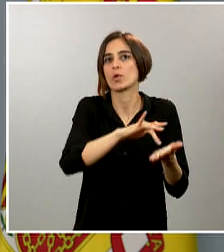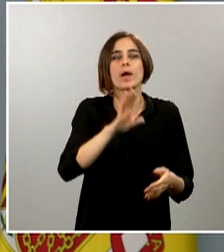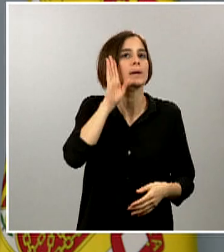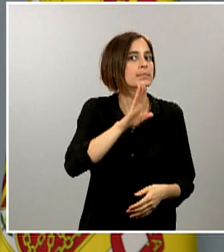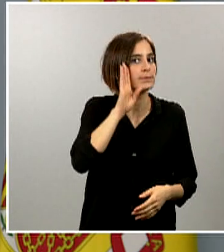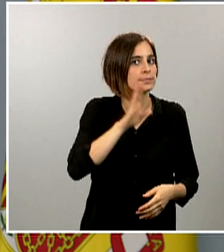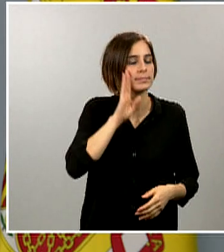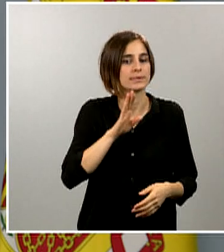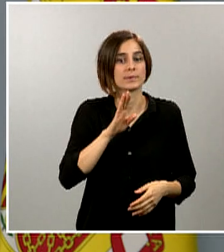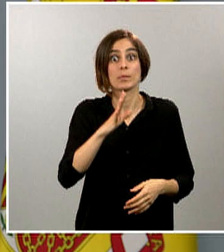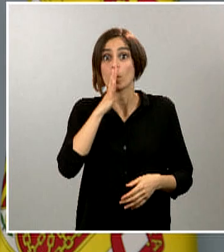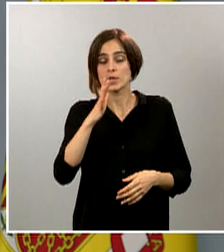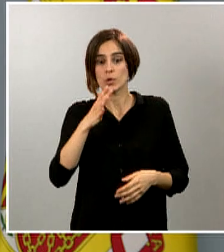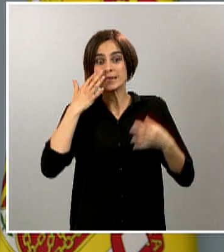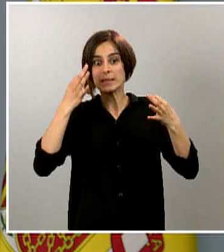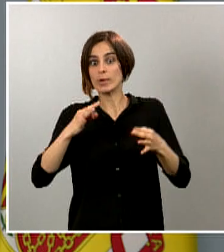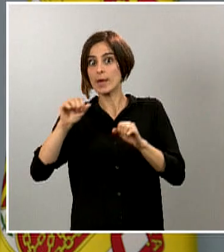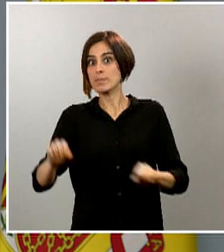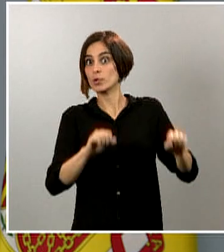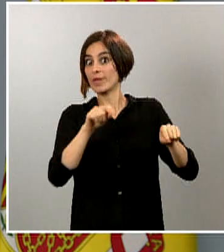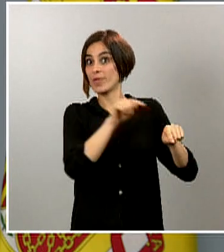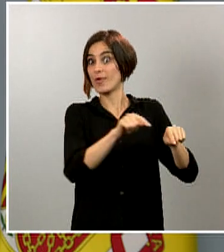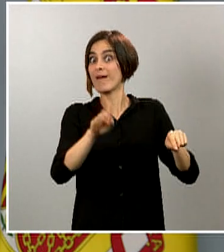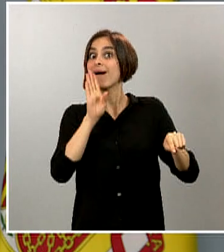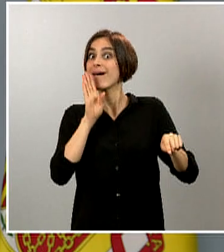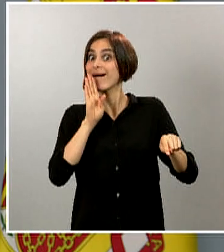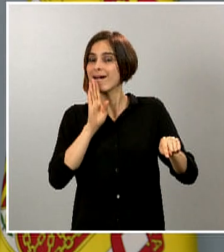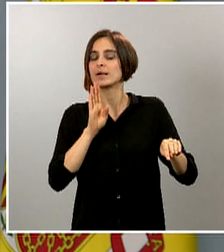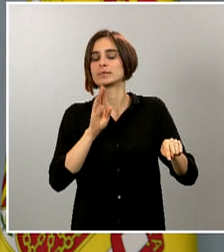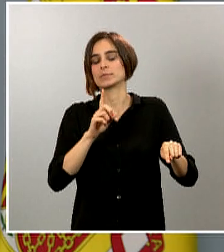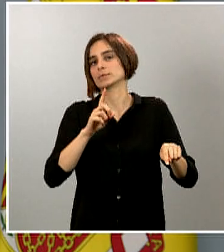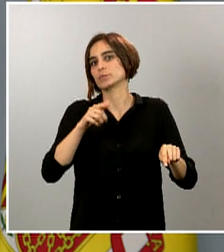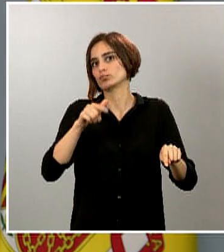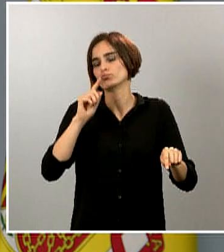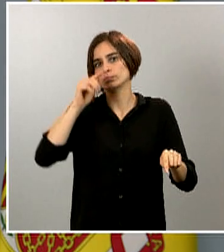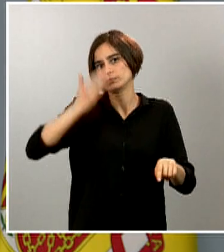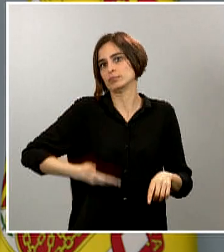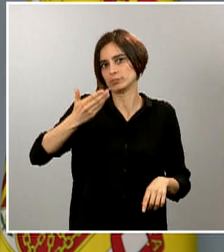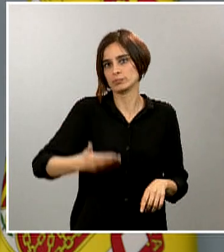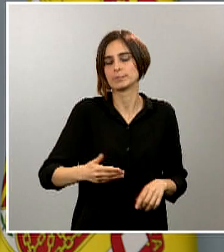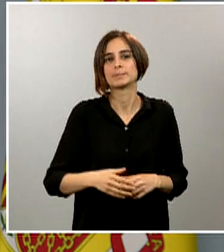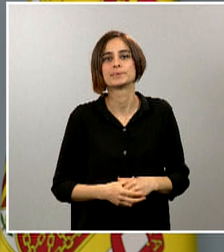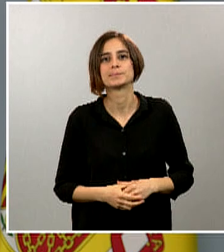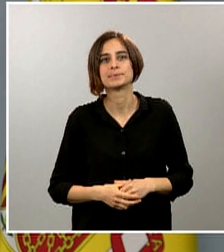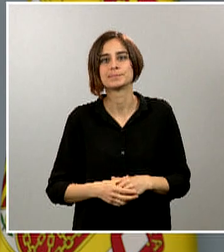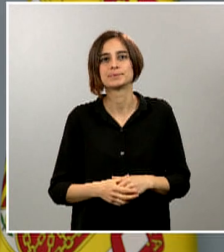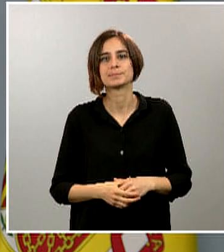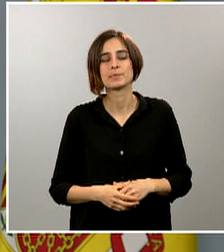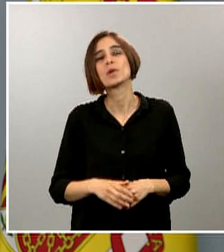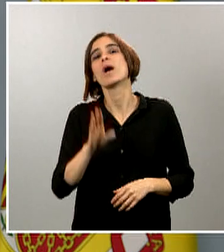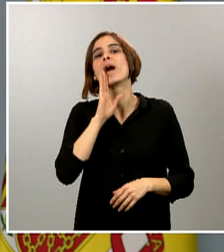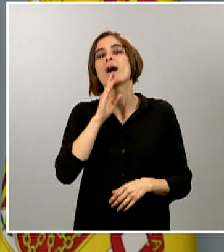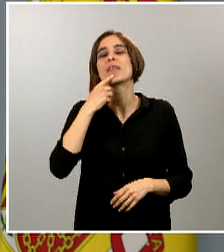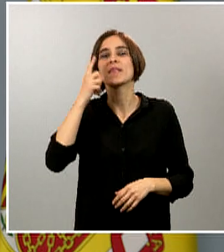centros es uno de los objetivos también de estos días. Pero como también decía, uno de nuestros objetivos principales, y ya lo fue